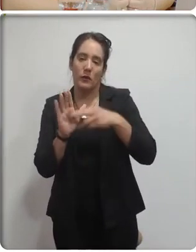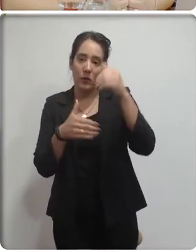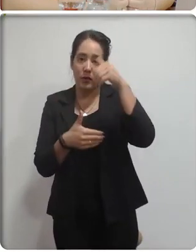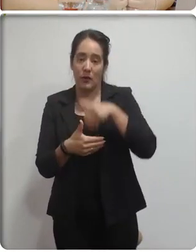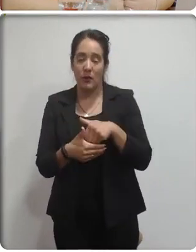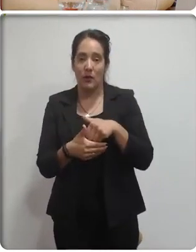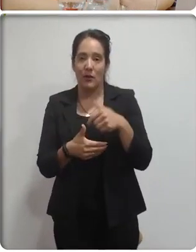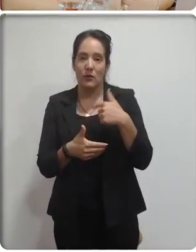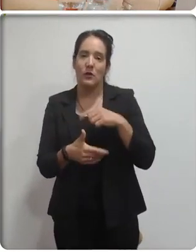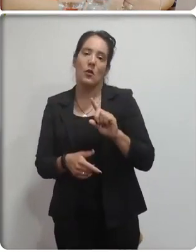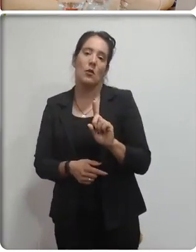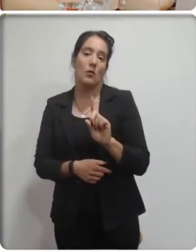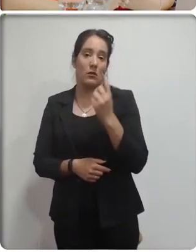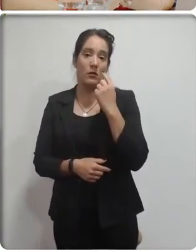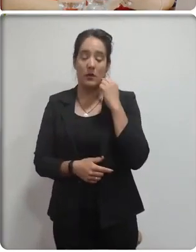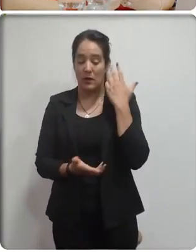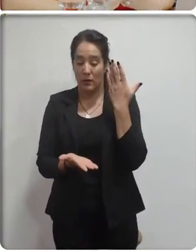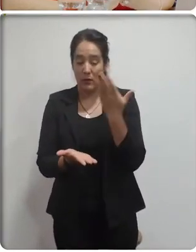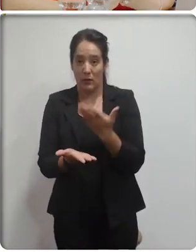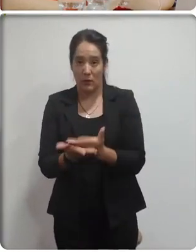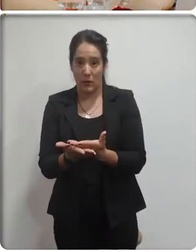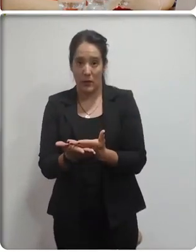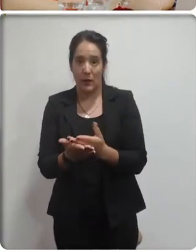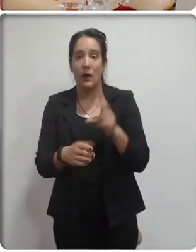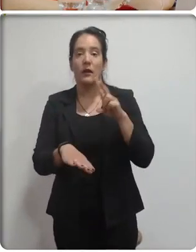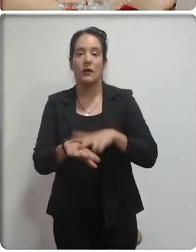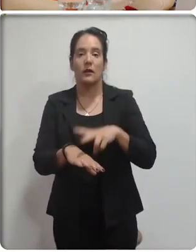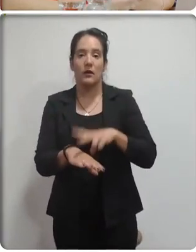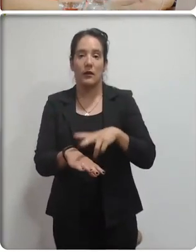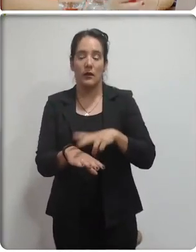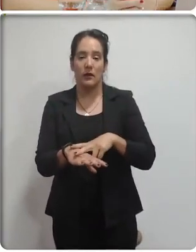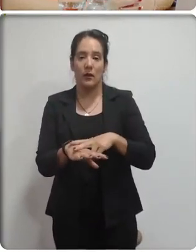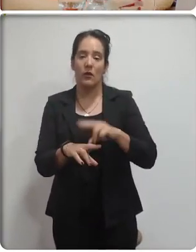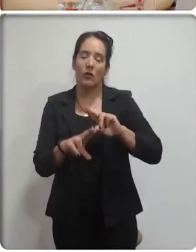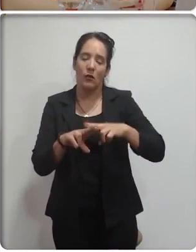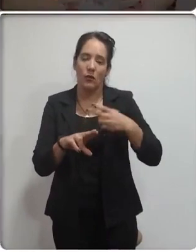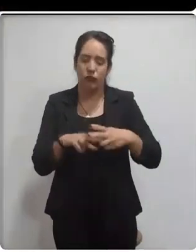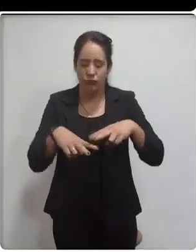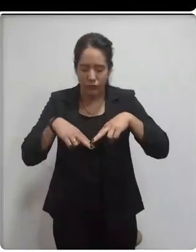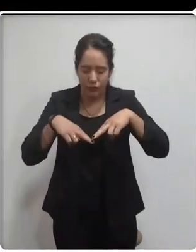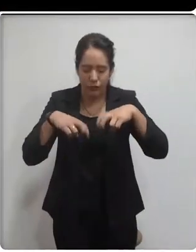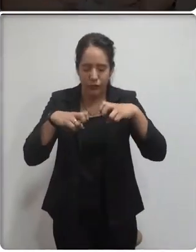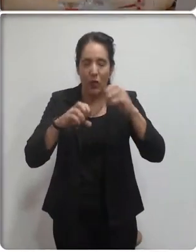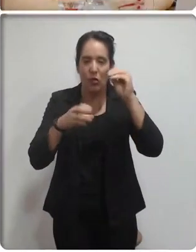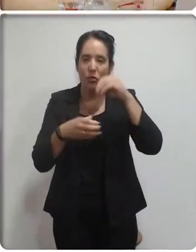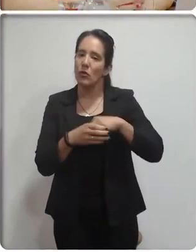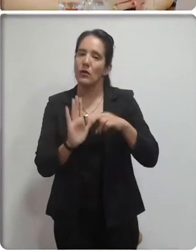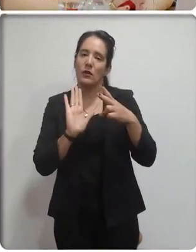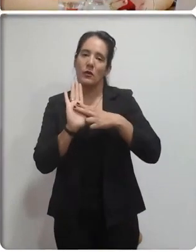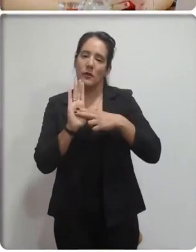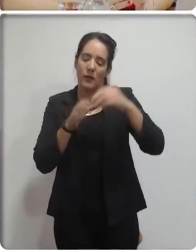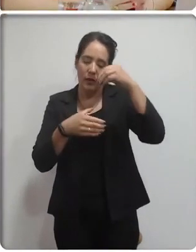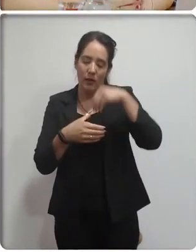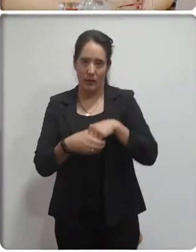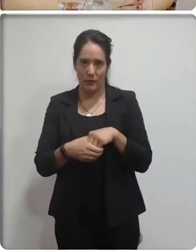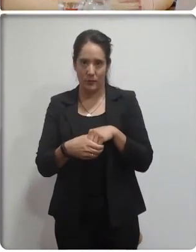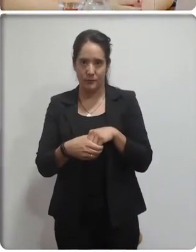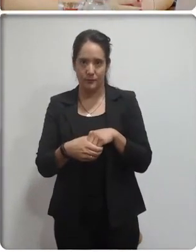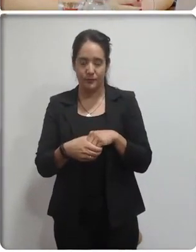Entonces, una de las propuestas de recomendaciones es poner a revisión todo lo que es la normativa en relación a